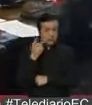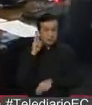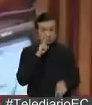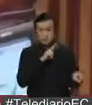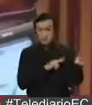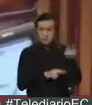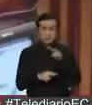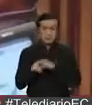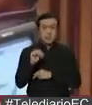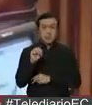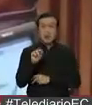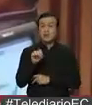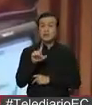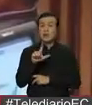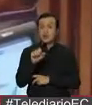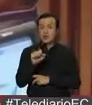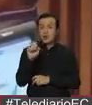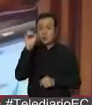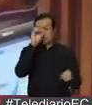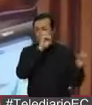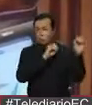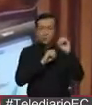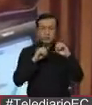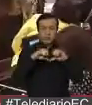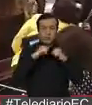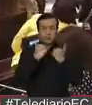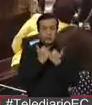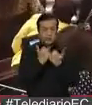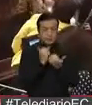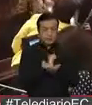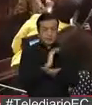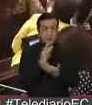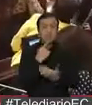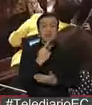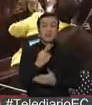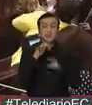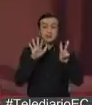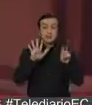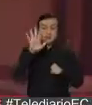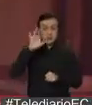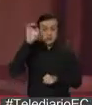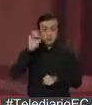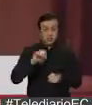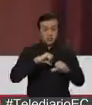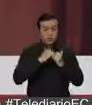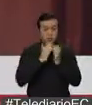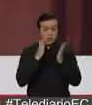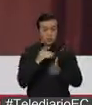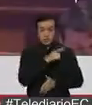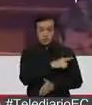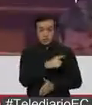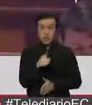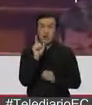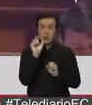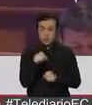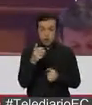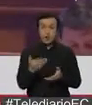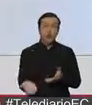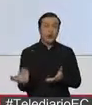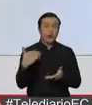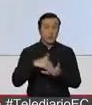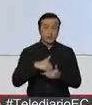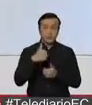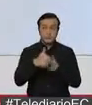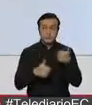análisis, advierte Marcelo Espinel del Observatorio Legislativo, pues el 75% de los asambleístas puede optar por la reelección.